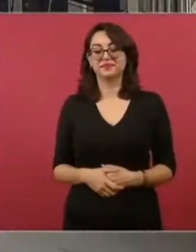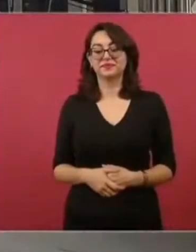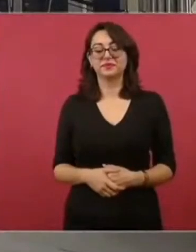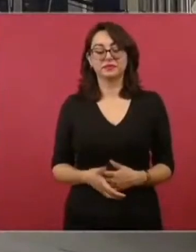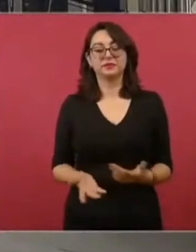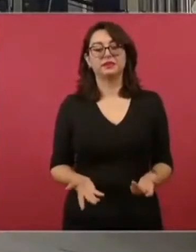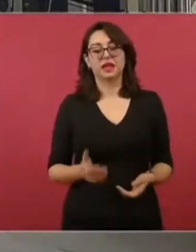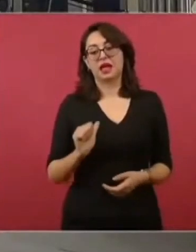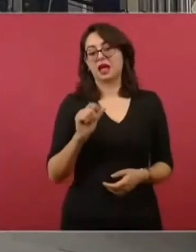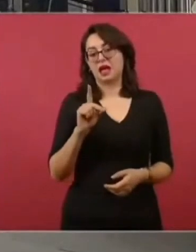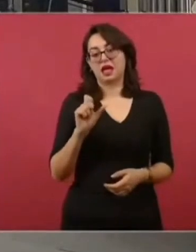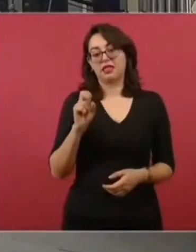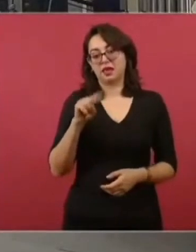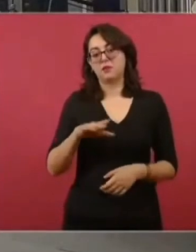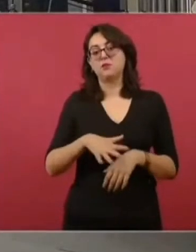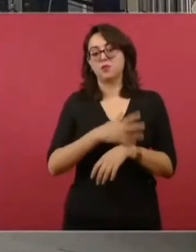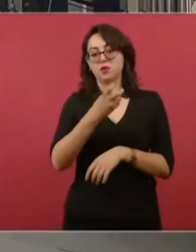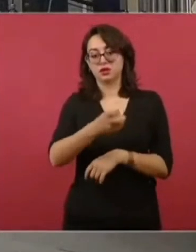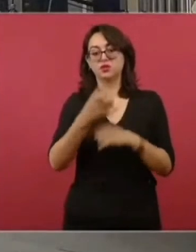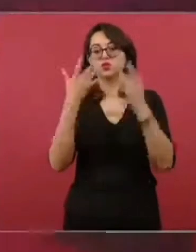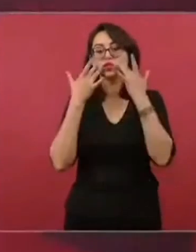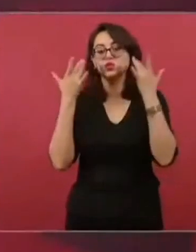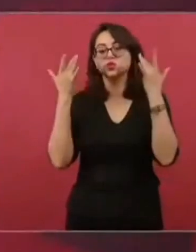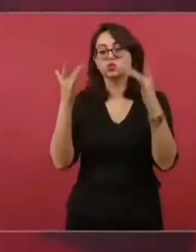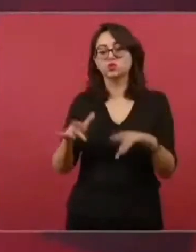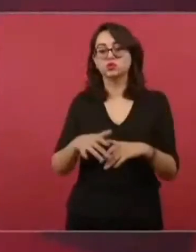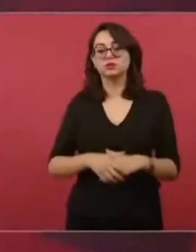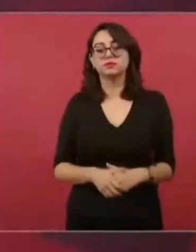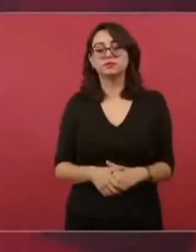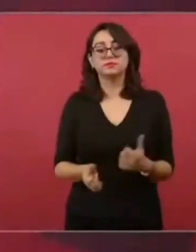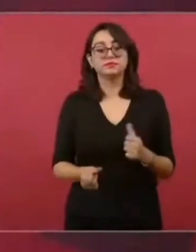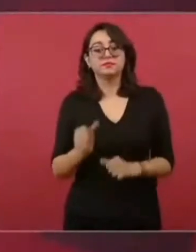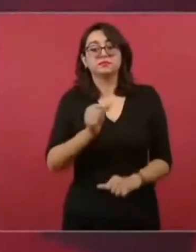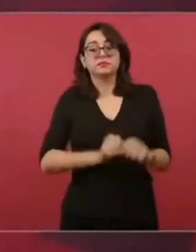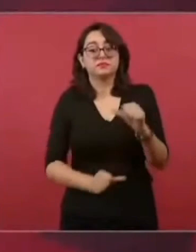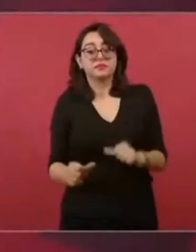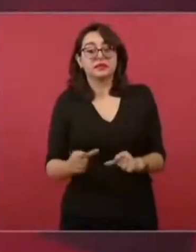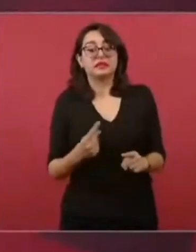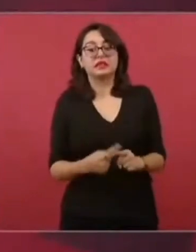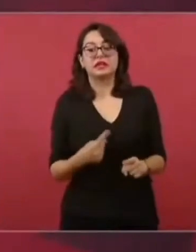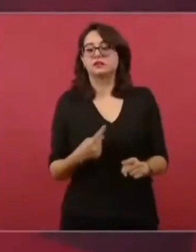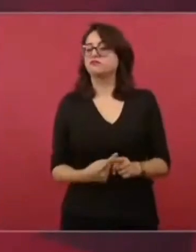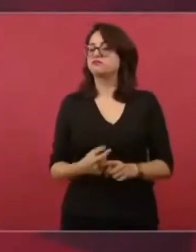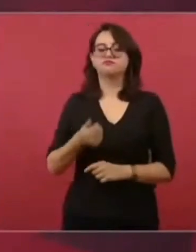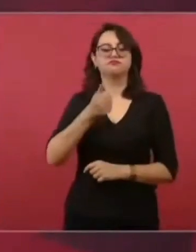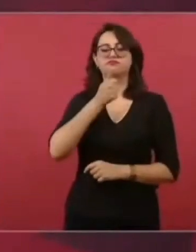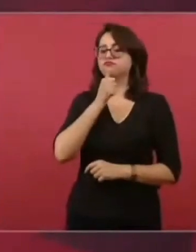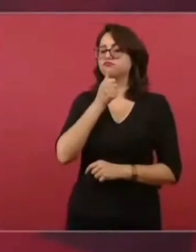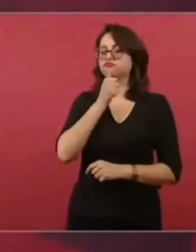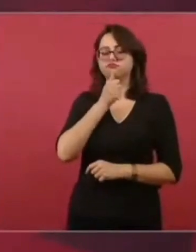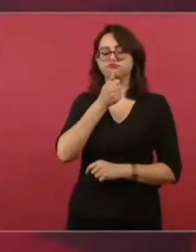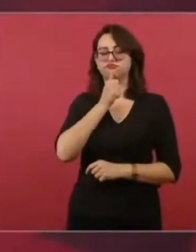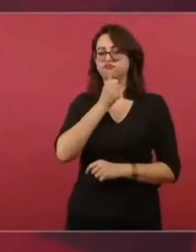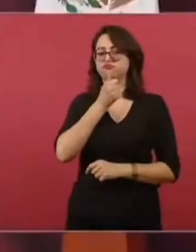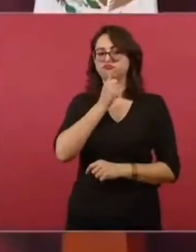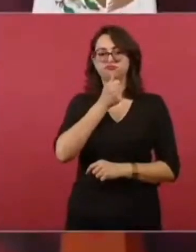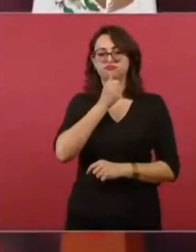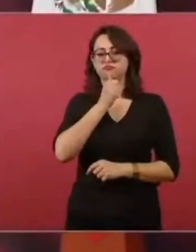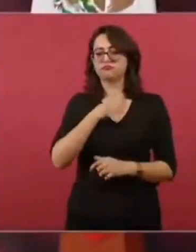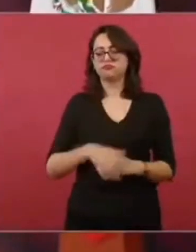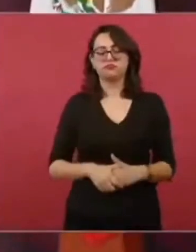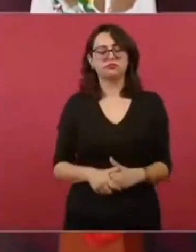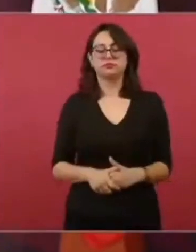¿Ya tiene usted el sucesor? ¿Quién se quedaría en No, como secretario de estamos Gobernación? pensando, es que ha habido